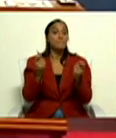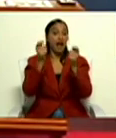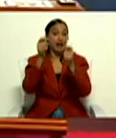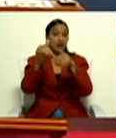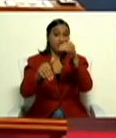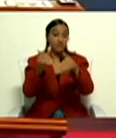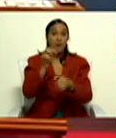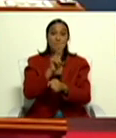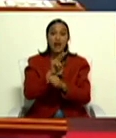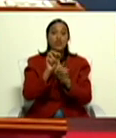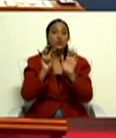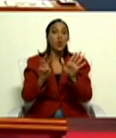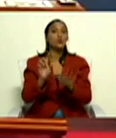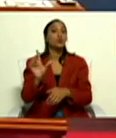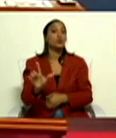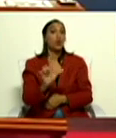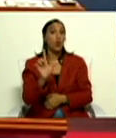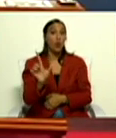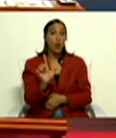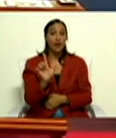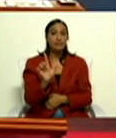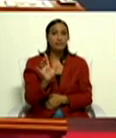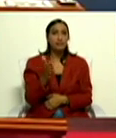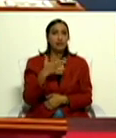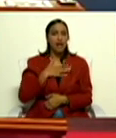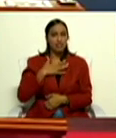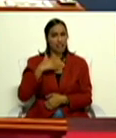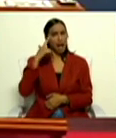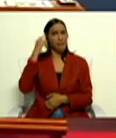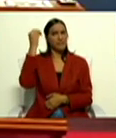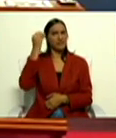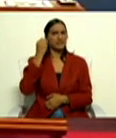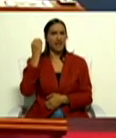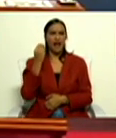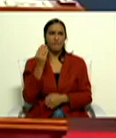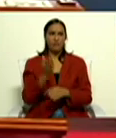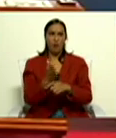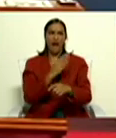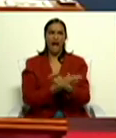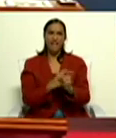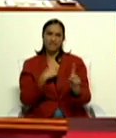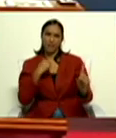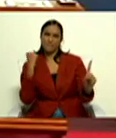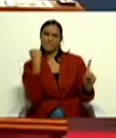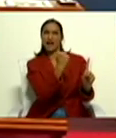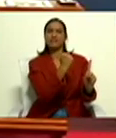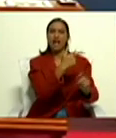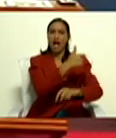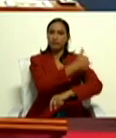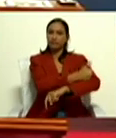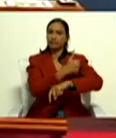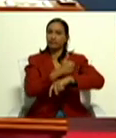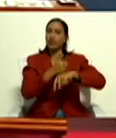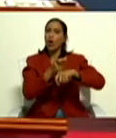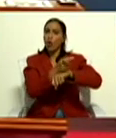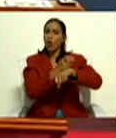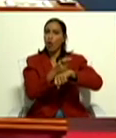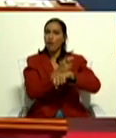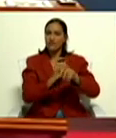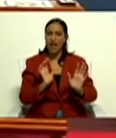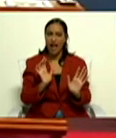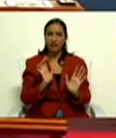de julio de este año, estar pensando en acciones como esta sin que sepa que le va a caer todo el peso de la